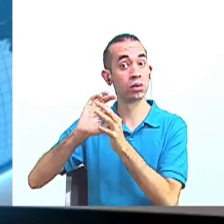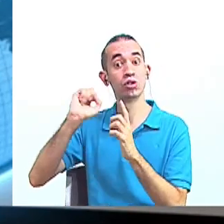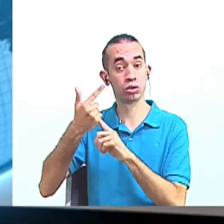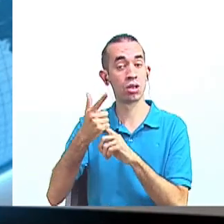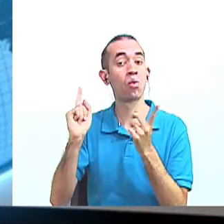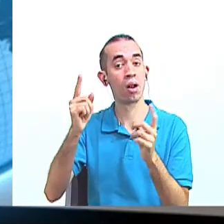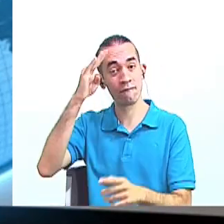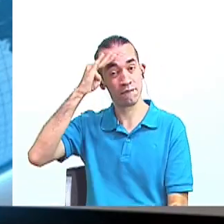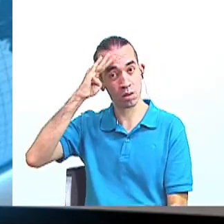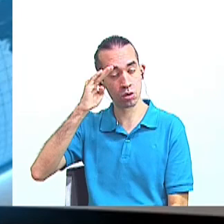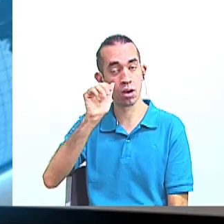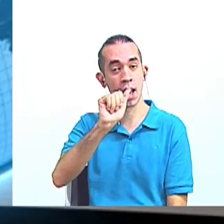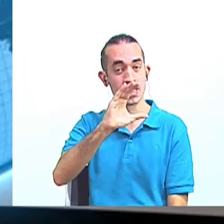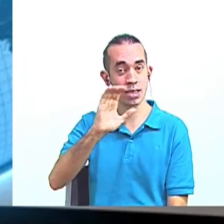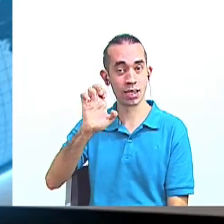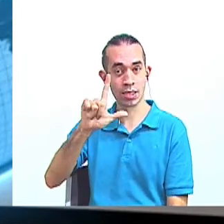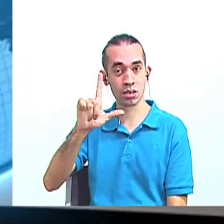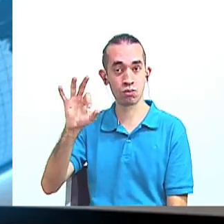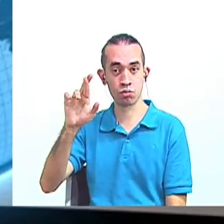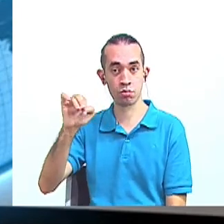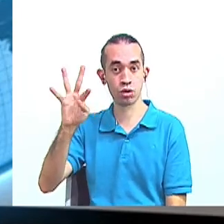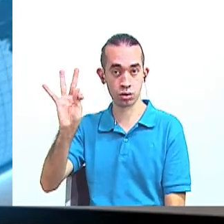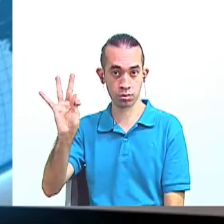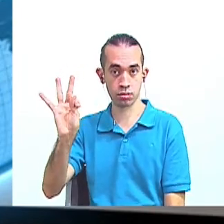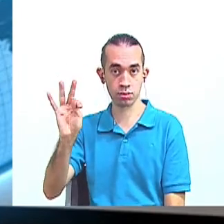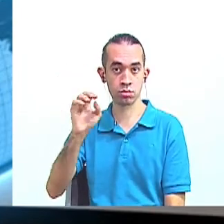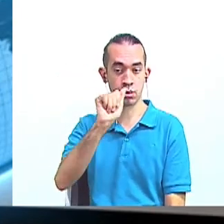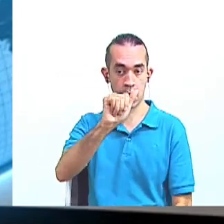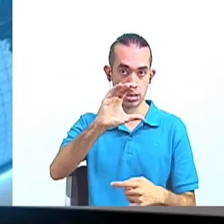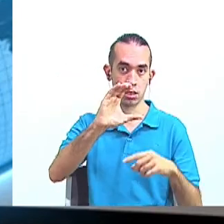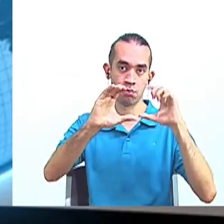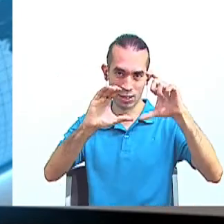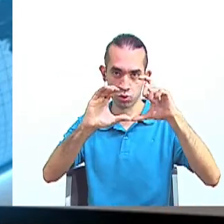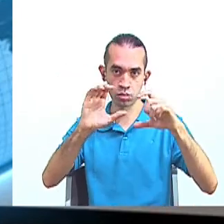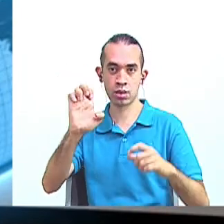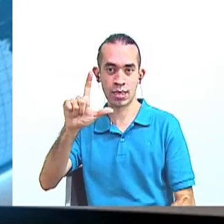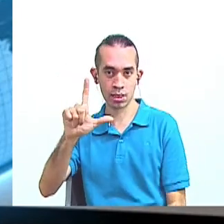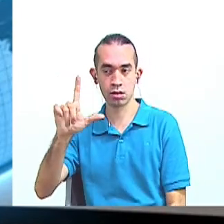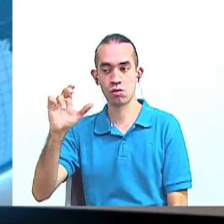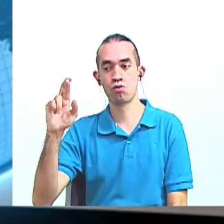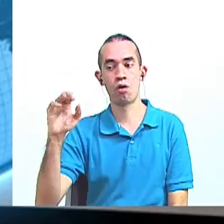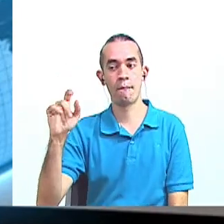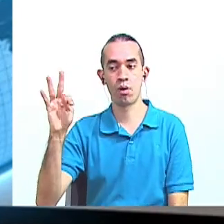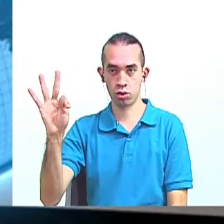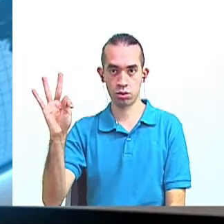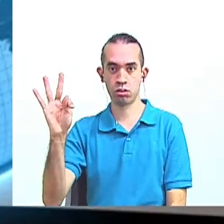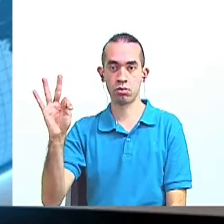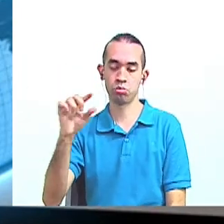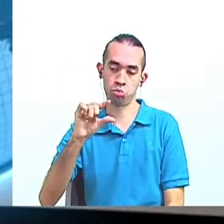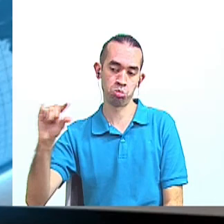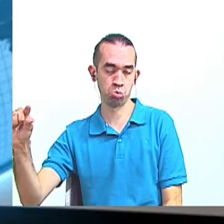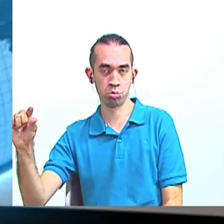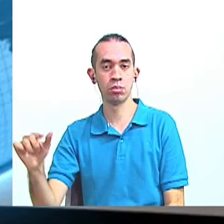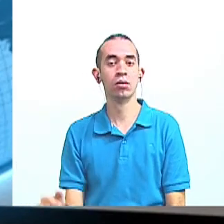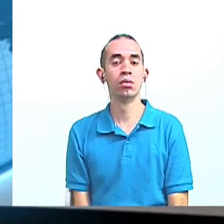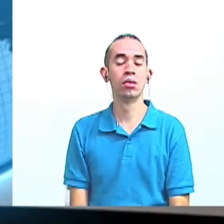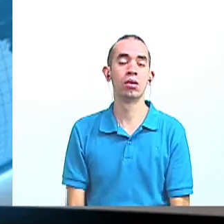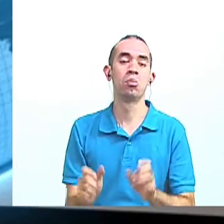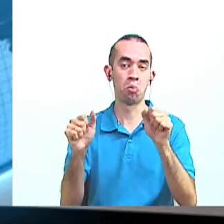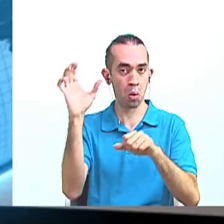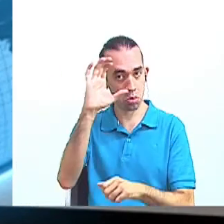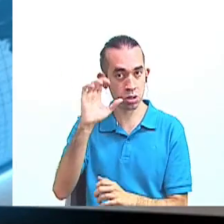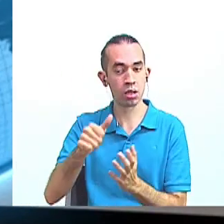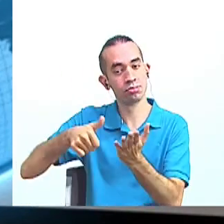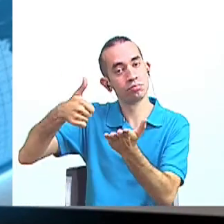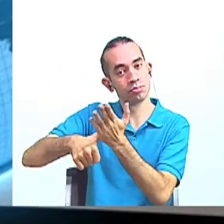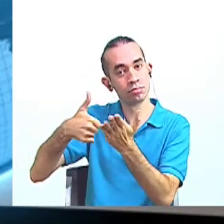Facebook, AC el Robot. AC mayúscula, el Robot en minúscula, y lo pueden buscar, le